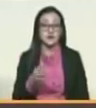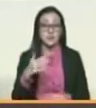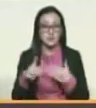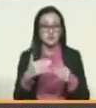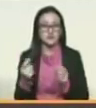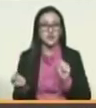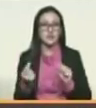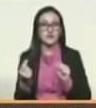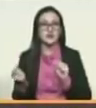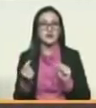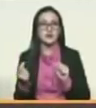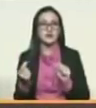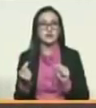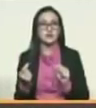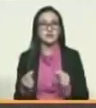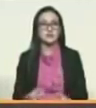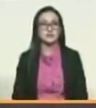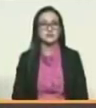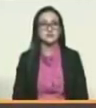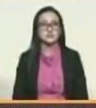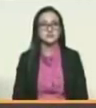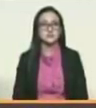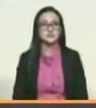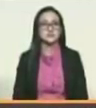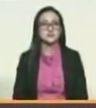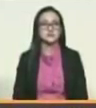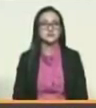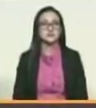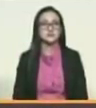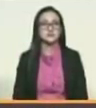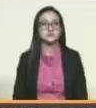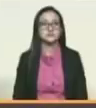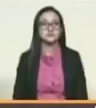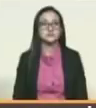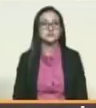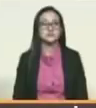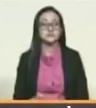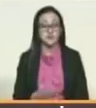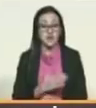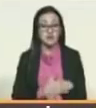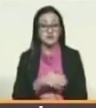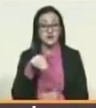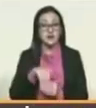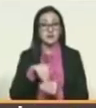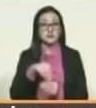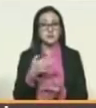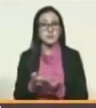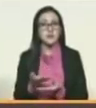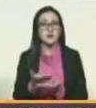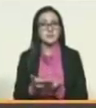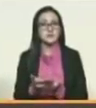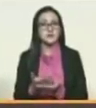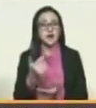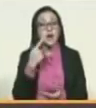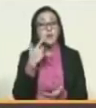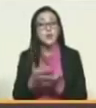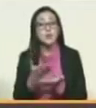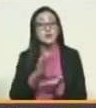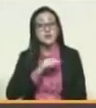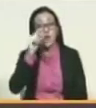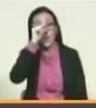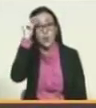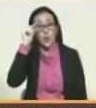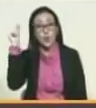proceso de diálogo en República Dominicana. Sobre el adelanto de elecciones parlamentarias, fue una propuesta del diputado Julio Borges,